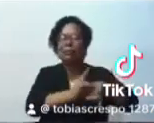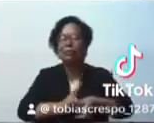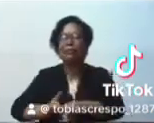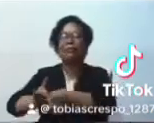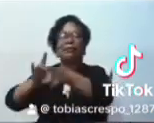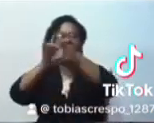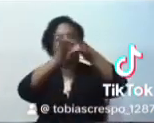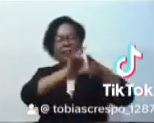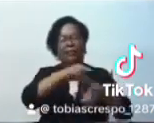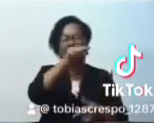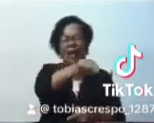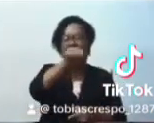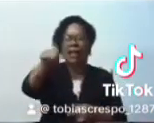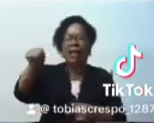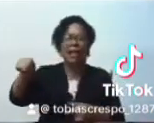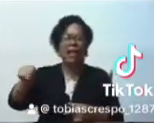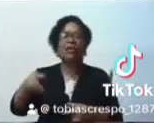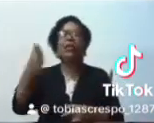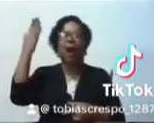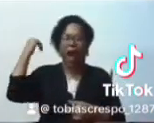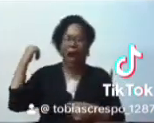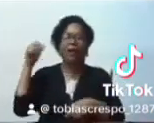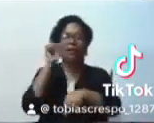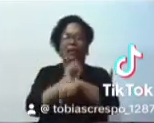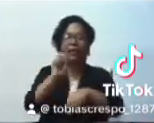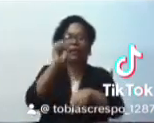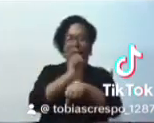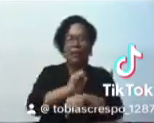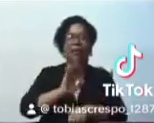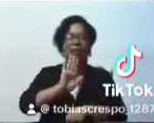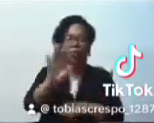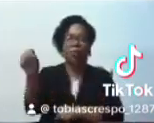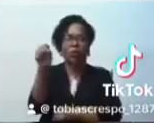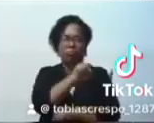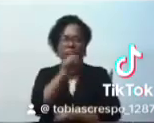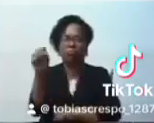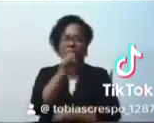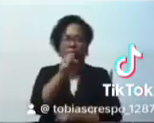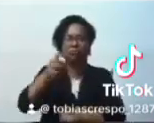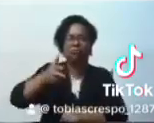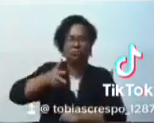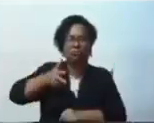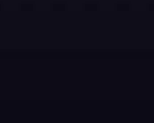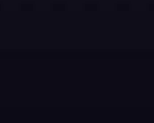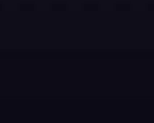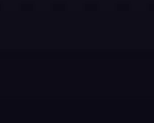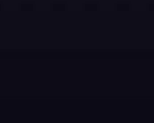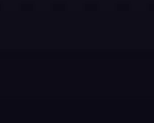no pierdan la oportunidad de tener su alimentación. Muchas gracias, presidente.